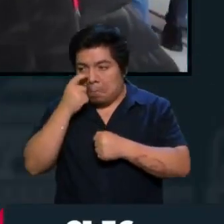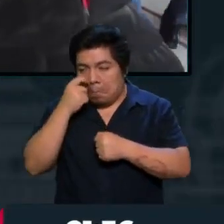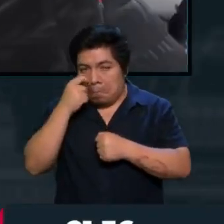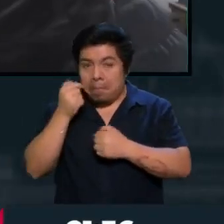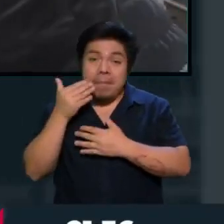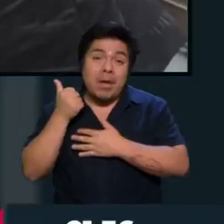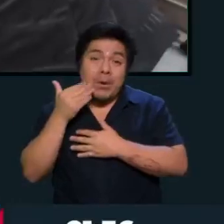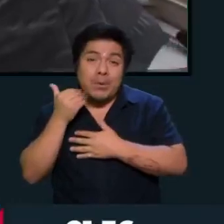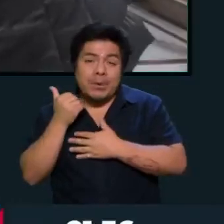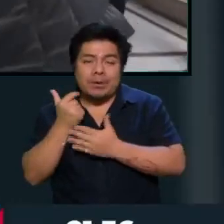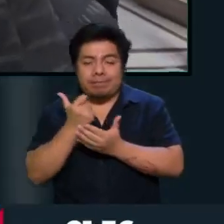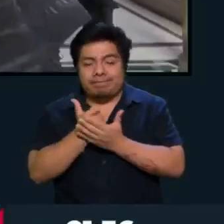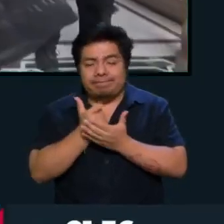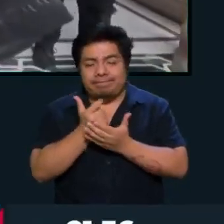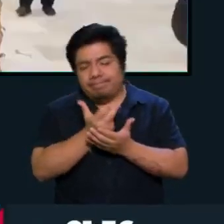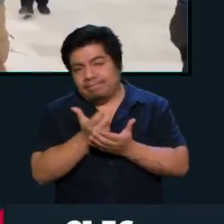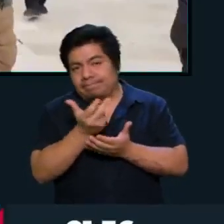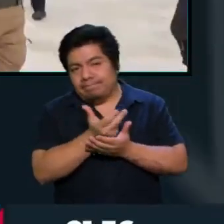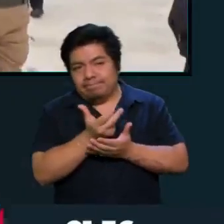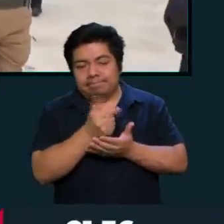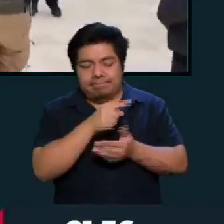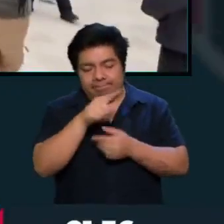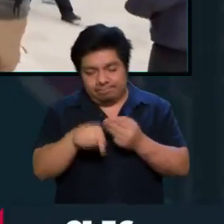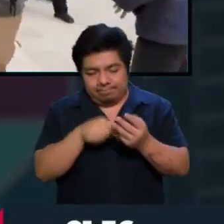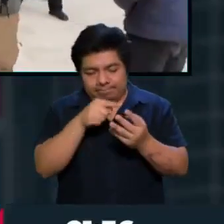generosa en términos económicos. Y luego tenemos